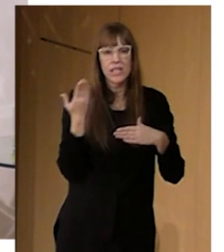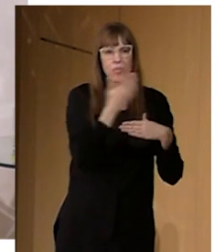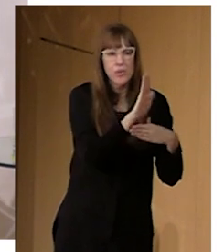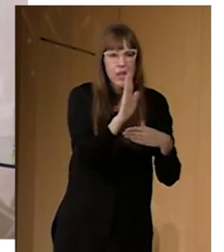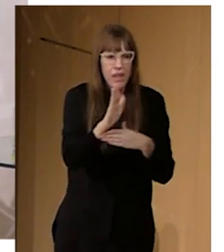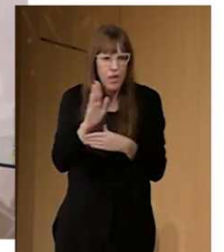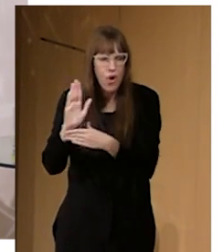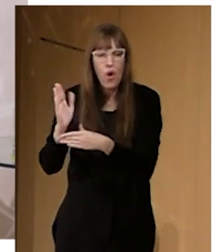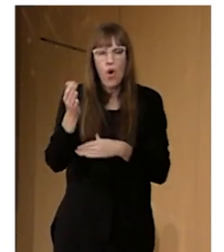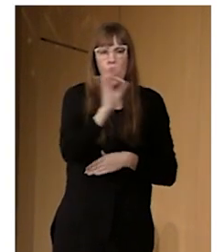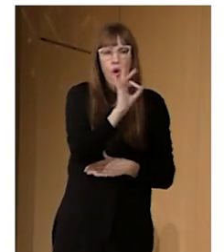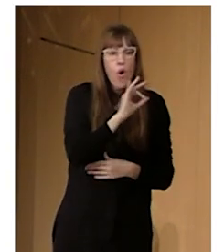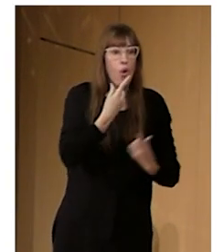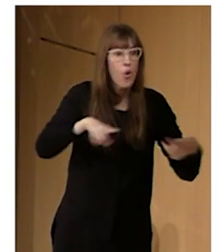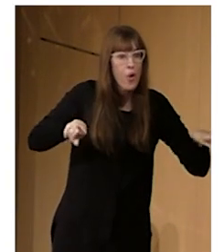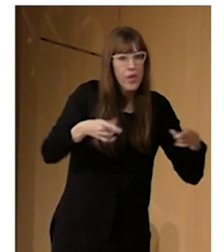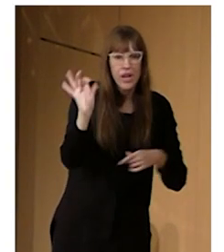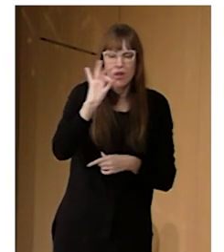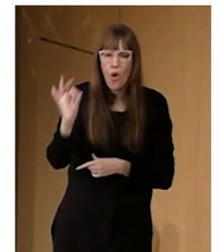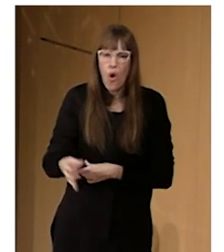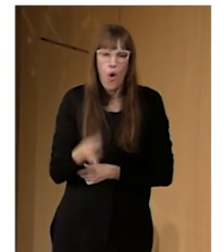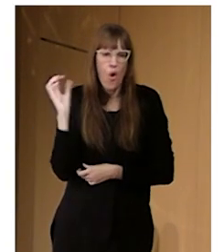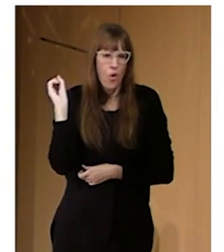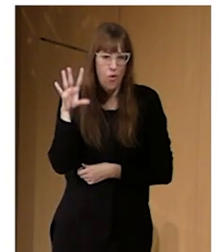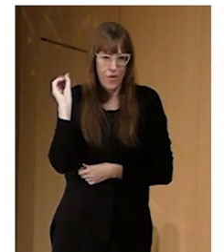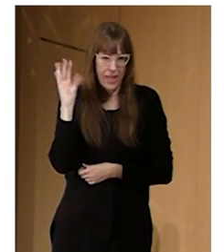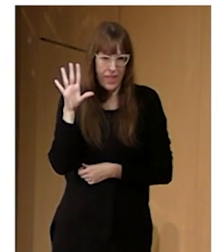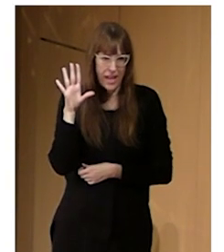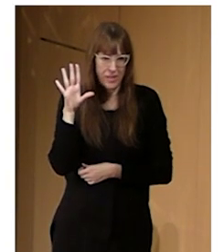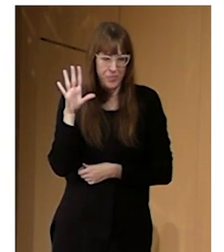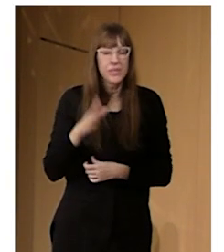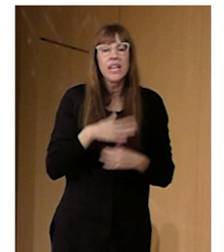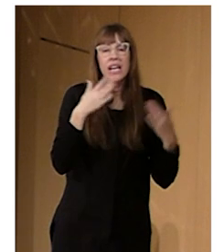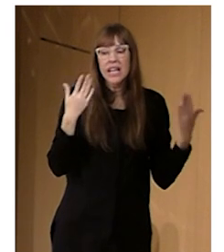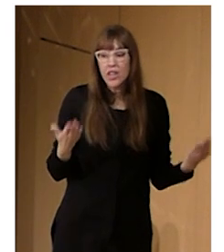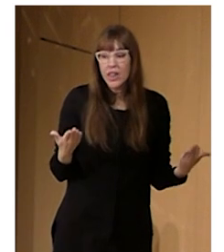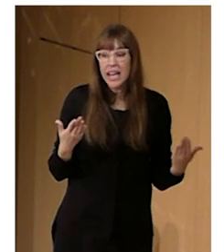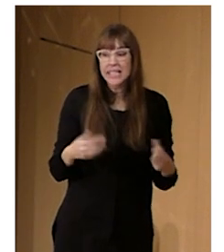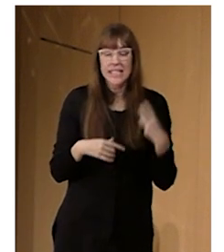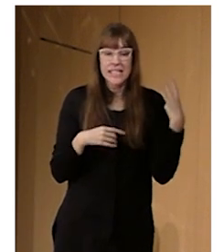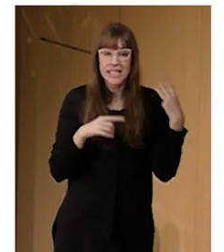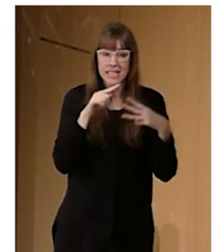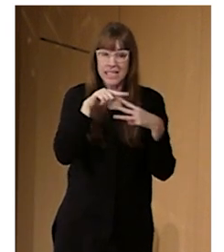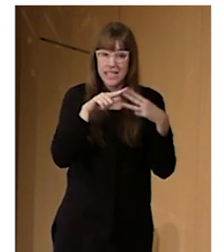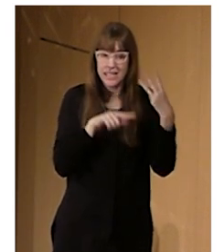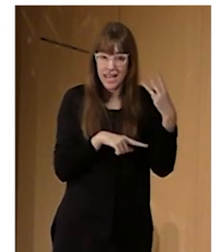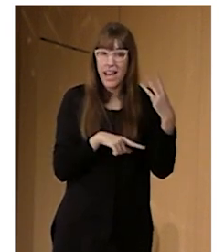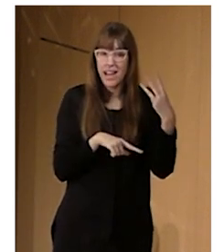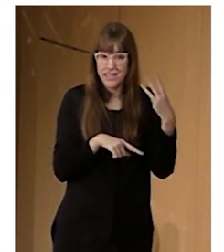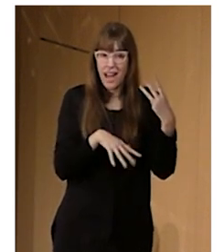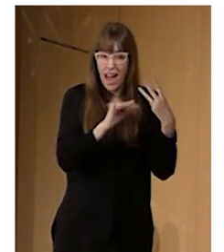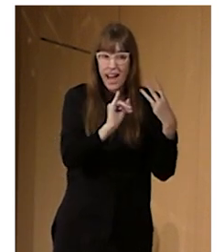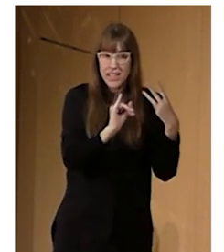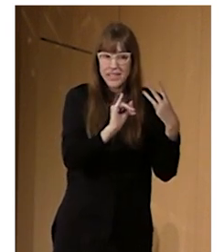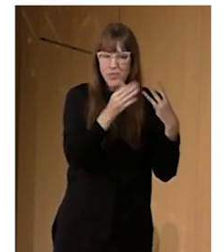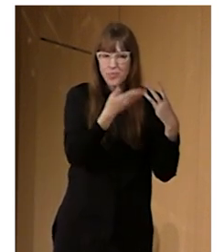conferencia dentro de las de las exposiciones destacan tres productos que nos funcionan enormemente